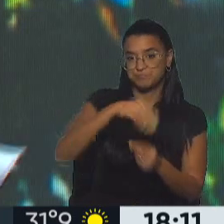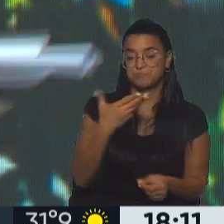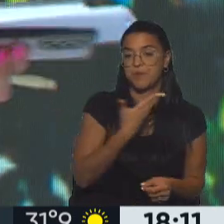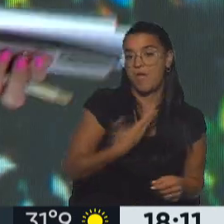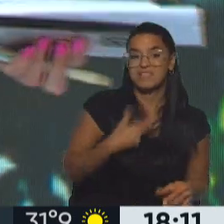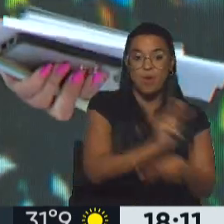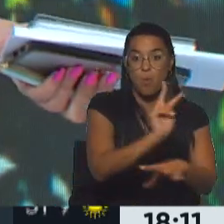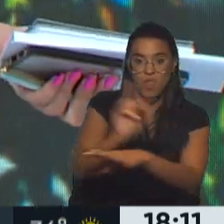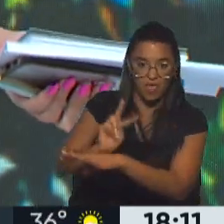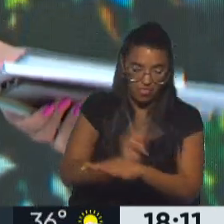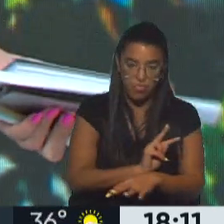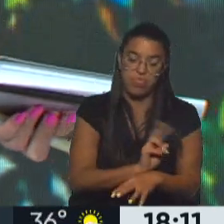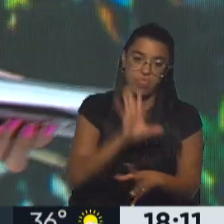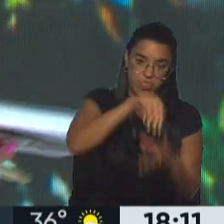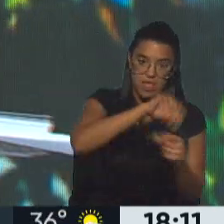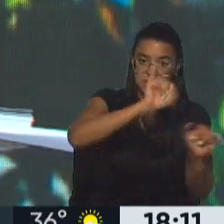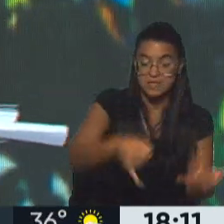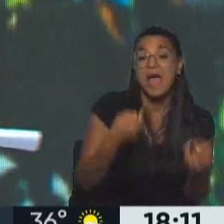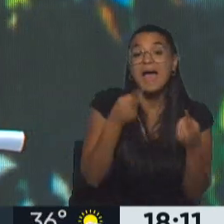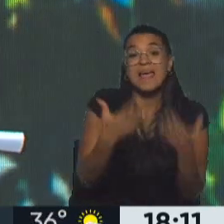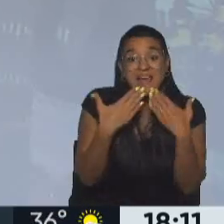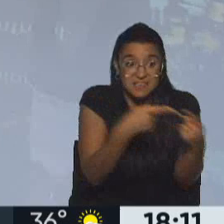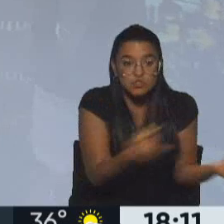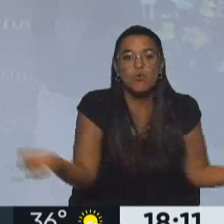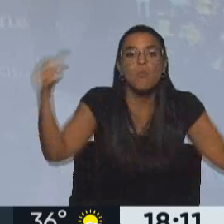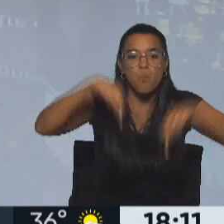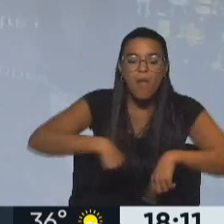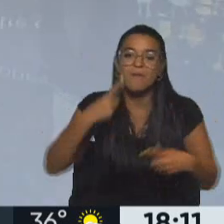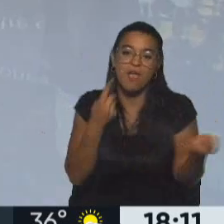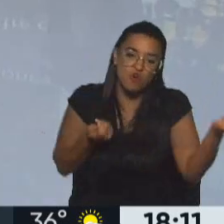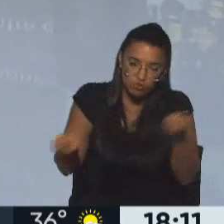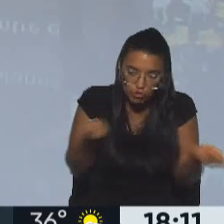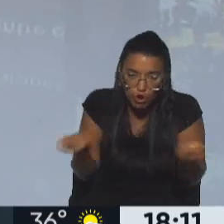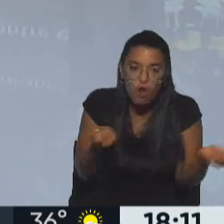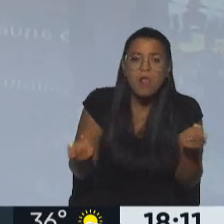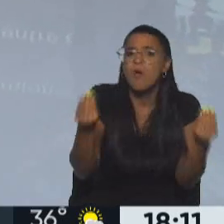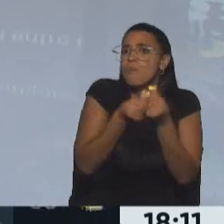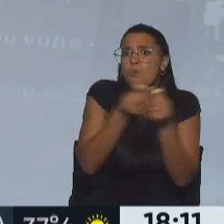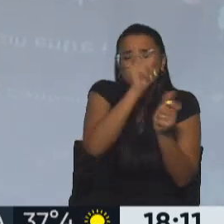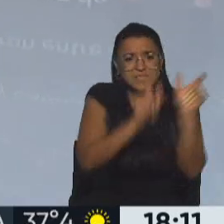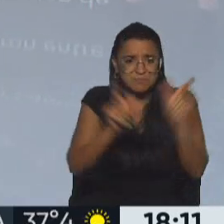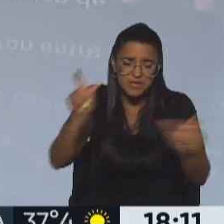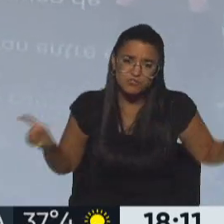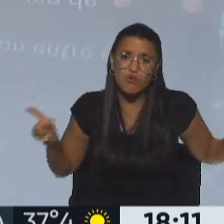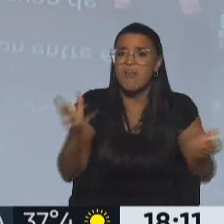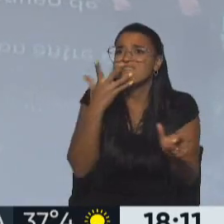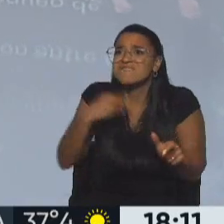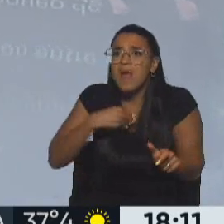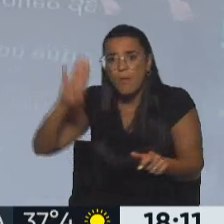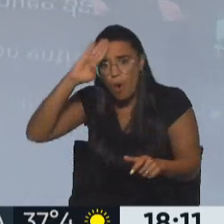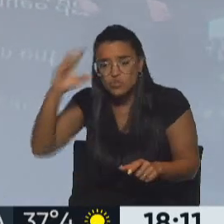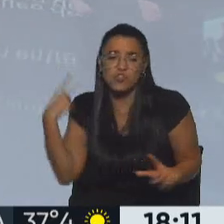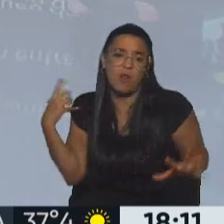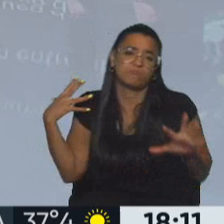la seguridad que fue lo que justamente les permitió volver a tomar el control después de que miles de bolsonalistas intentaran